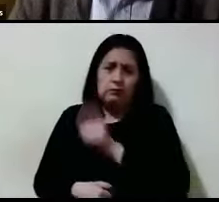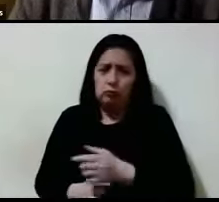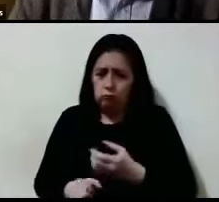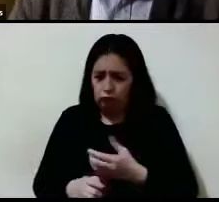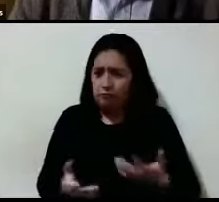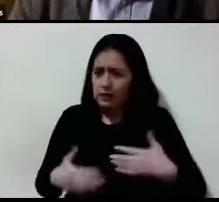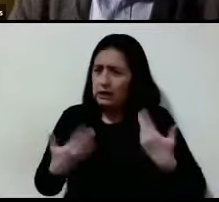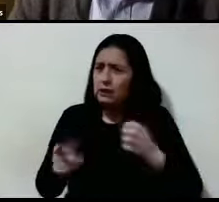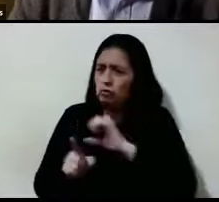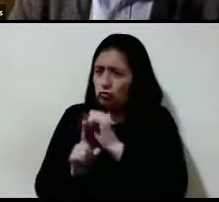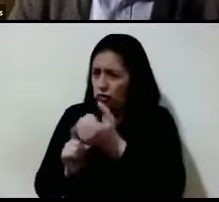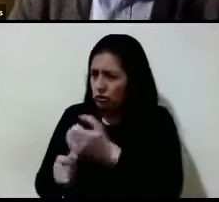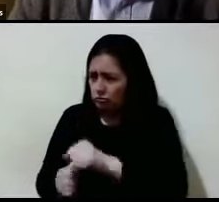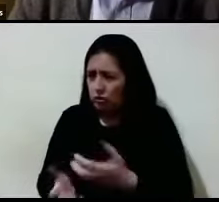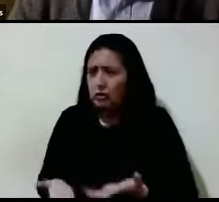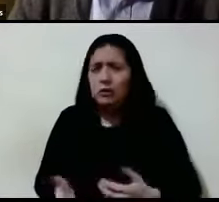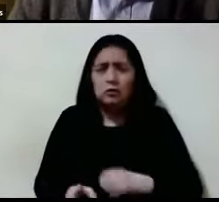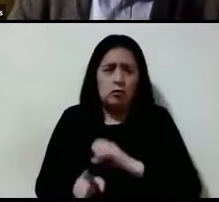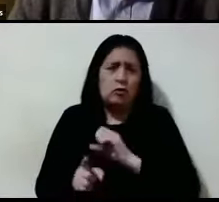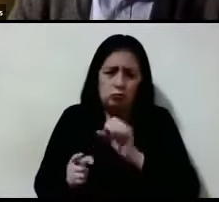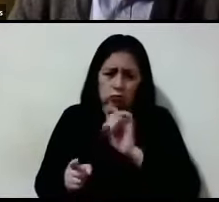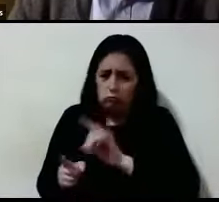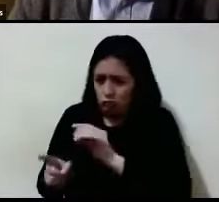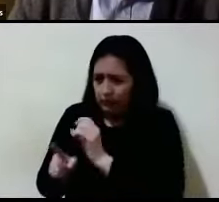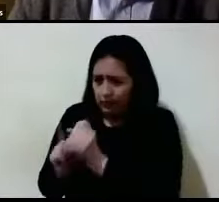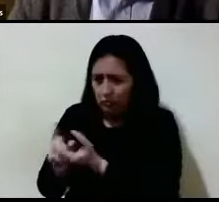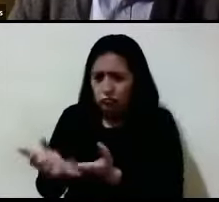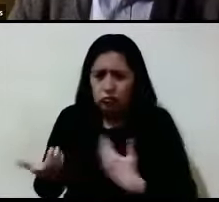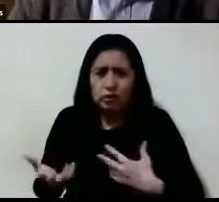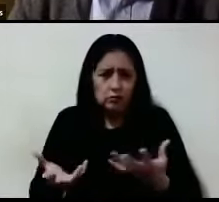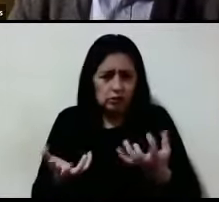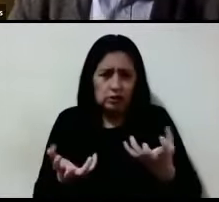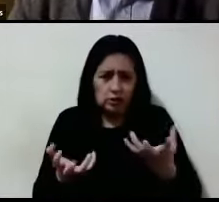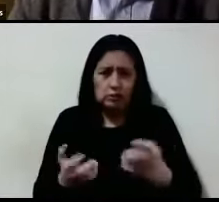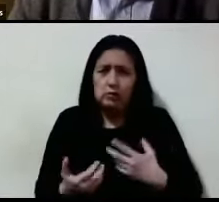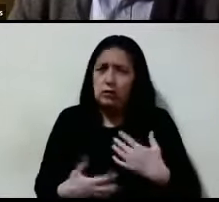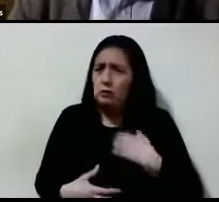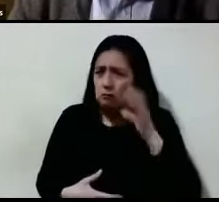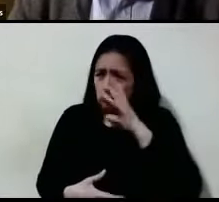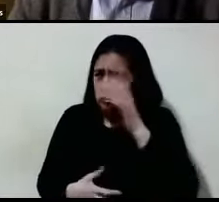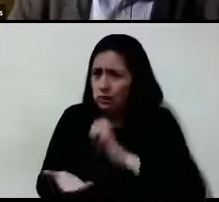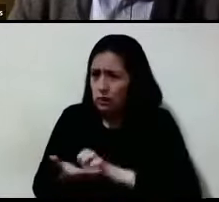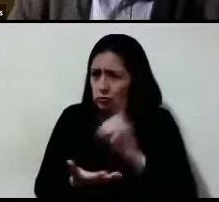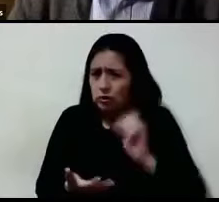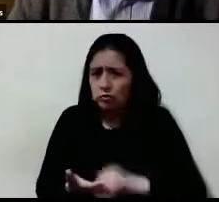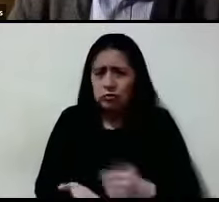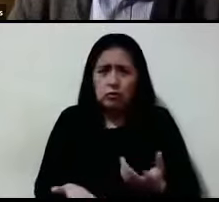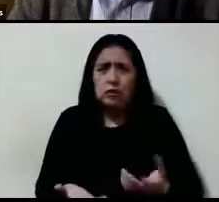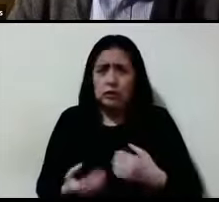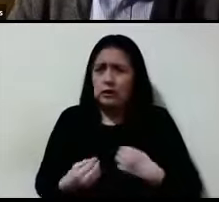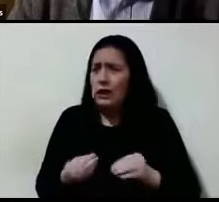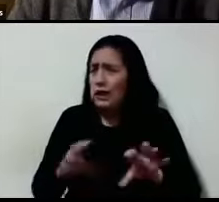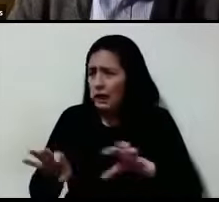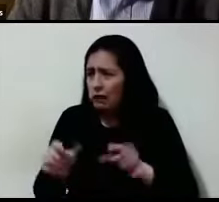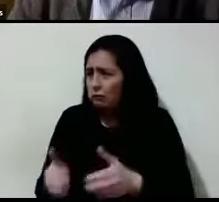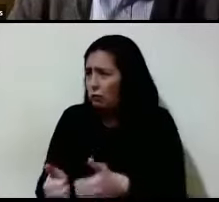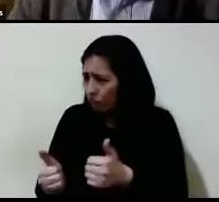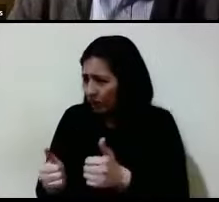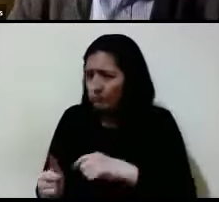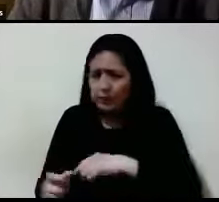útil para la sociedad, útil para la sociedad. Y eso es lo que queremos, eso es lo que busca la educación, ¿no? Que hagamos el bien